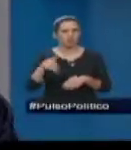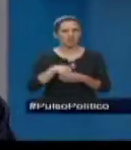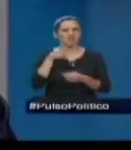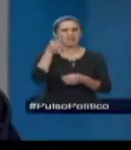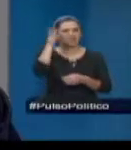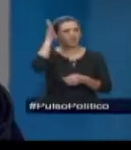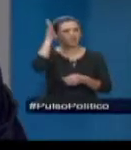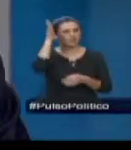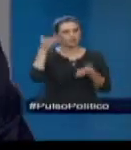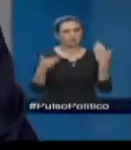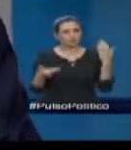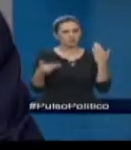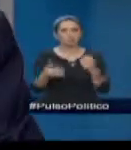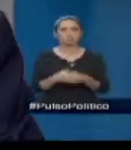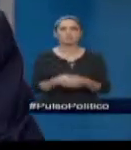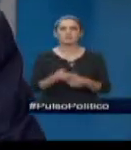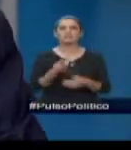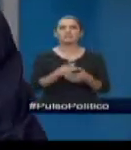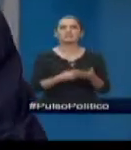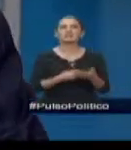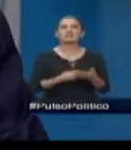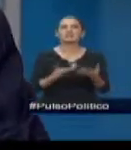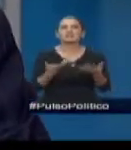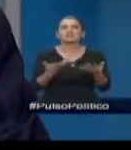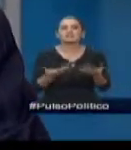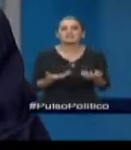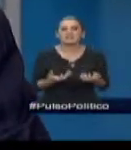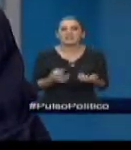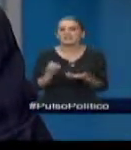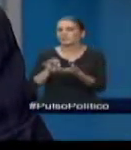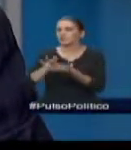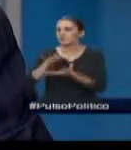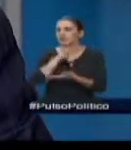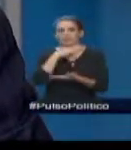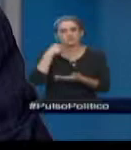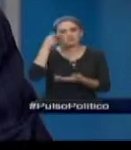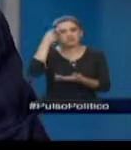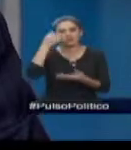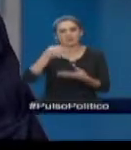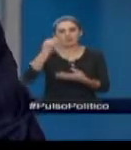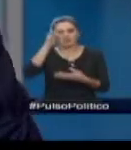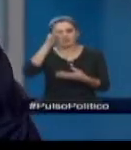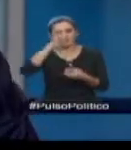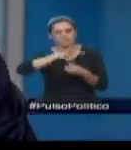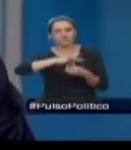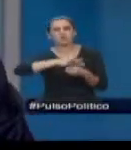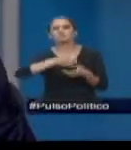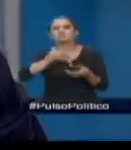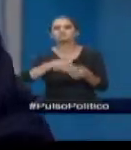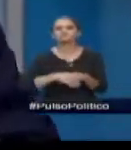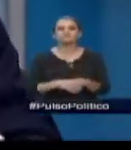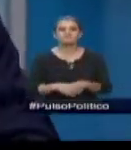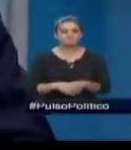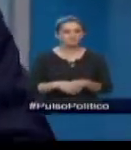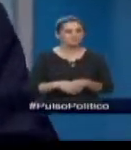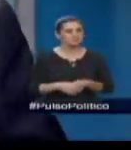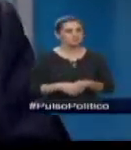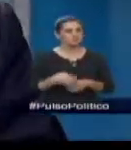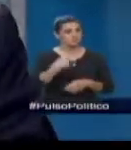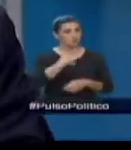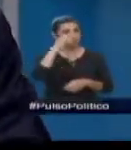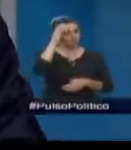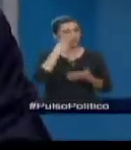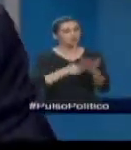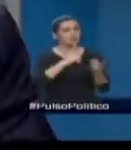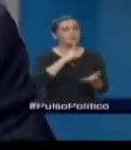político lo que lo que hay es querer sacarlo a rafael correa papeleta electoral moisés tacle minuto 20 a ver yo creo